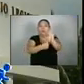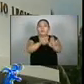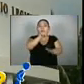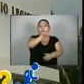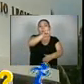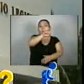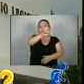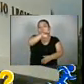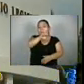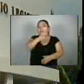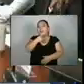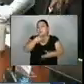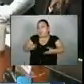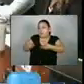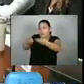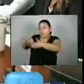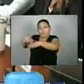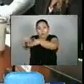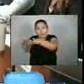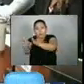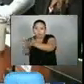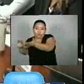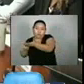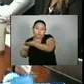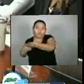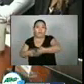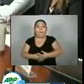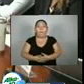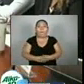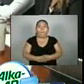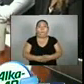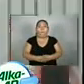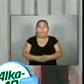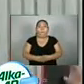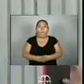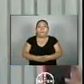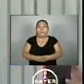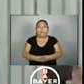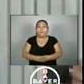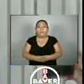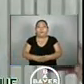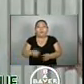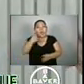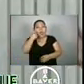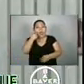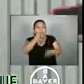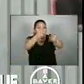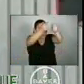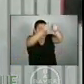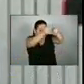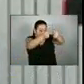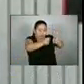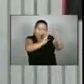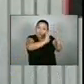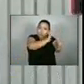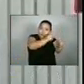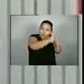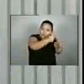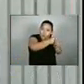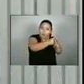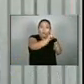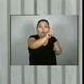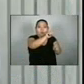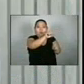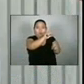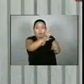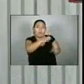Supremo Electoral a los diputados de la Asamblea Legislativa. Por ejemplo, la autonomía presupuestaria que el Tribunal Supremo Electoral debe de